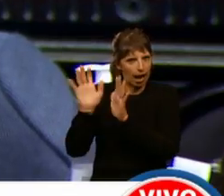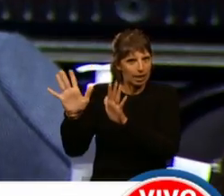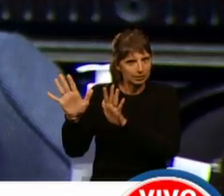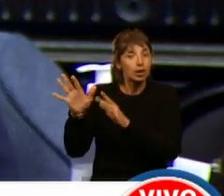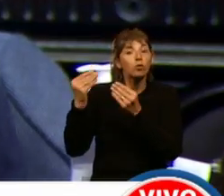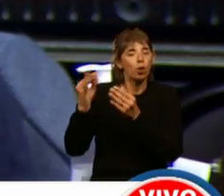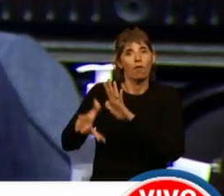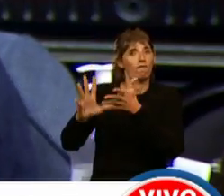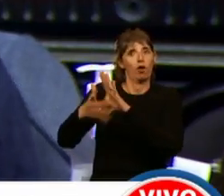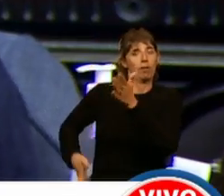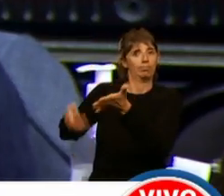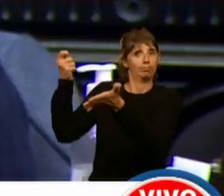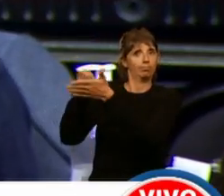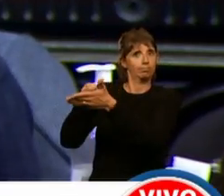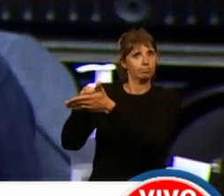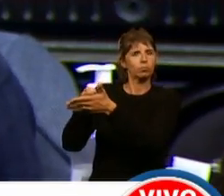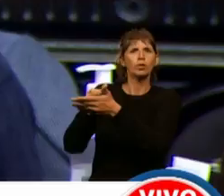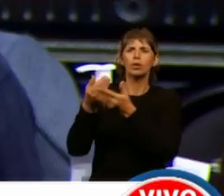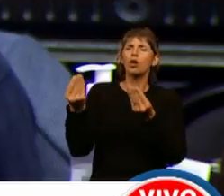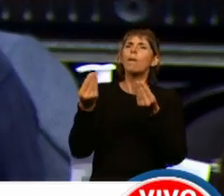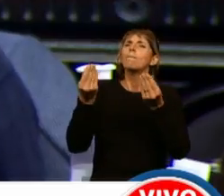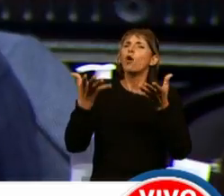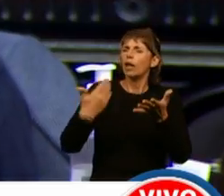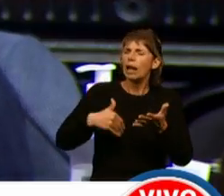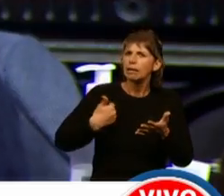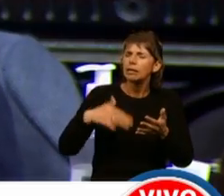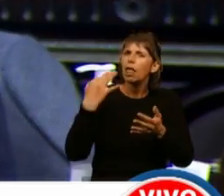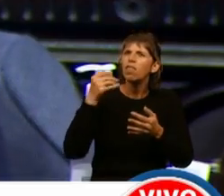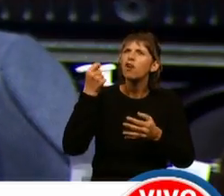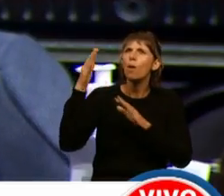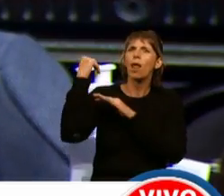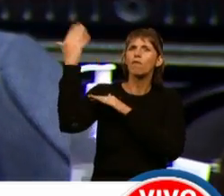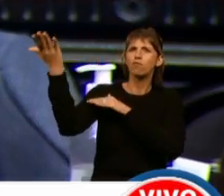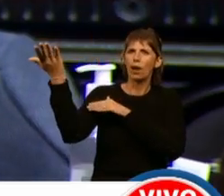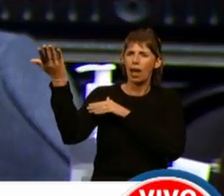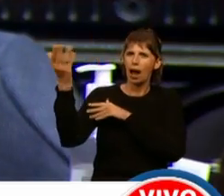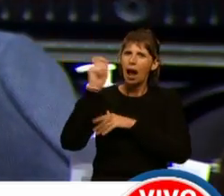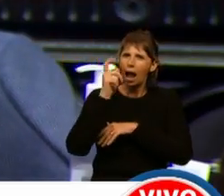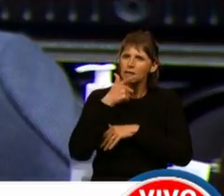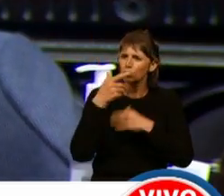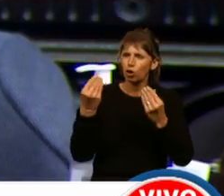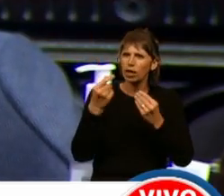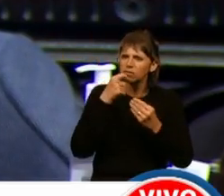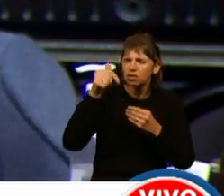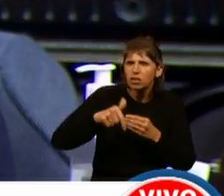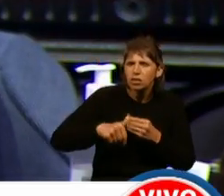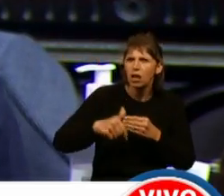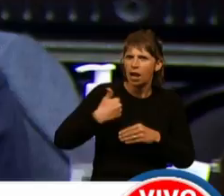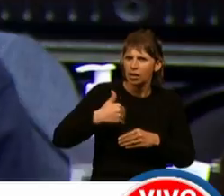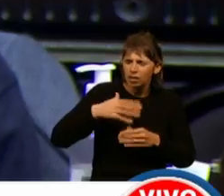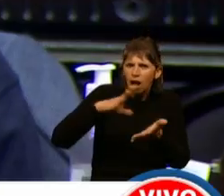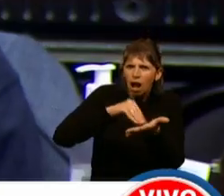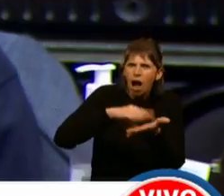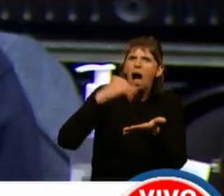contado porque argentina importa gas teniendo en su subsuelo la segunda o la tercera reserva de gas